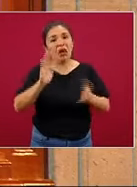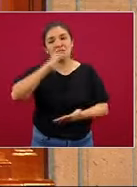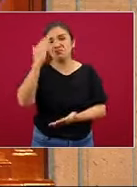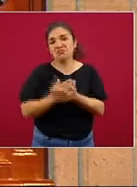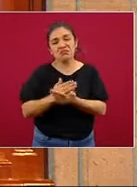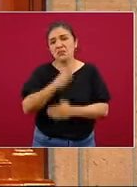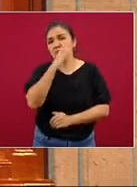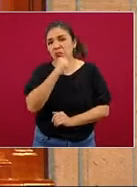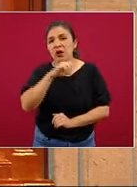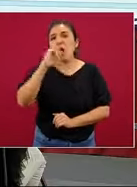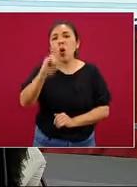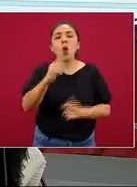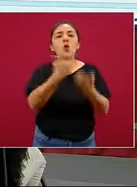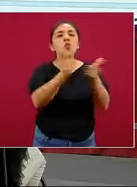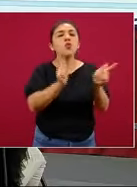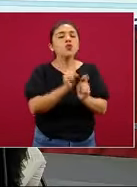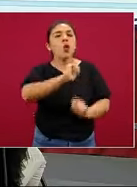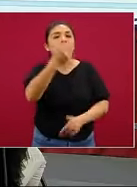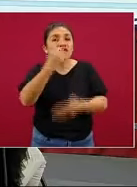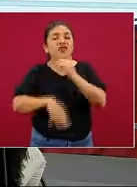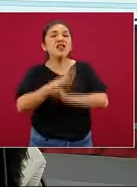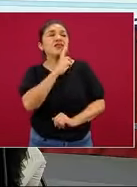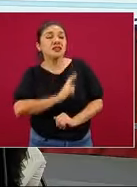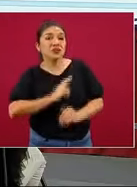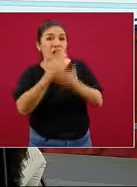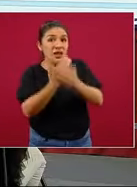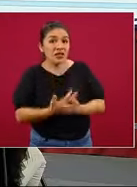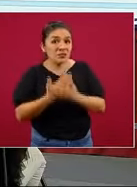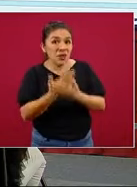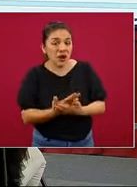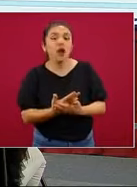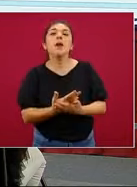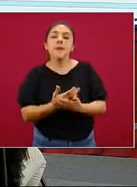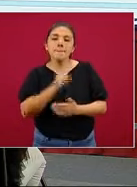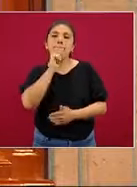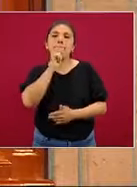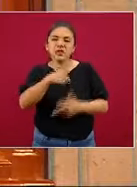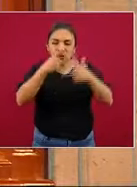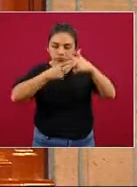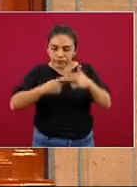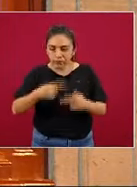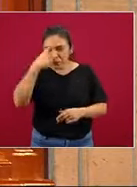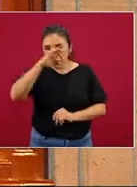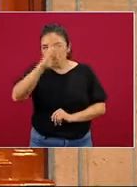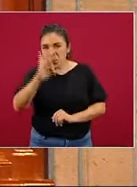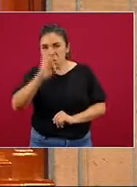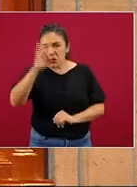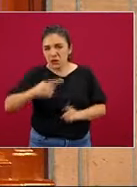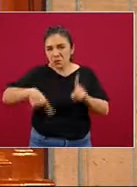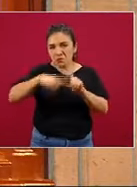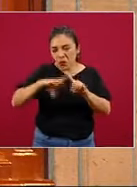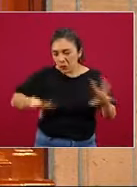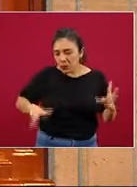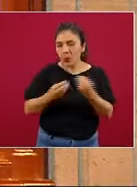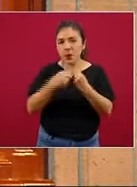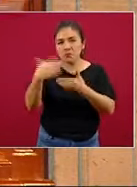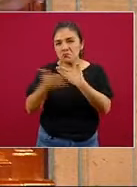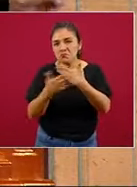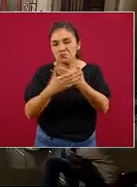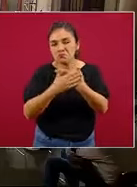o igual el grupo que estamos esperando un resultado, aplicamos ese porcentaje de positividad y a dicho